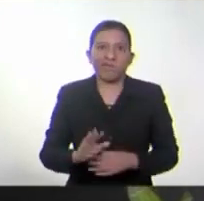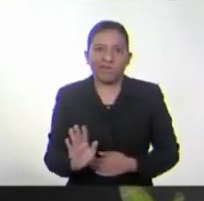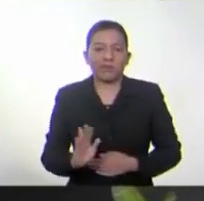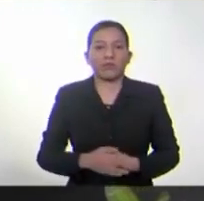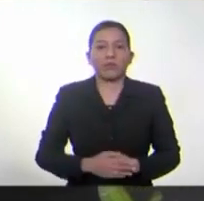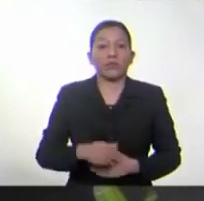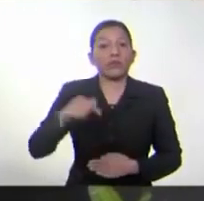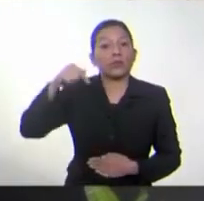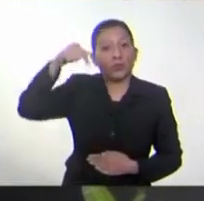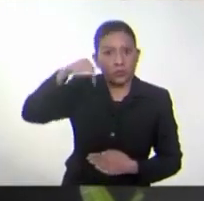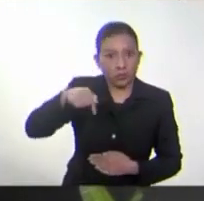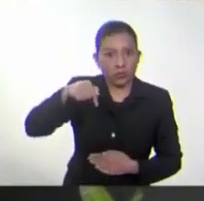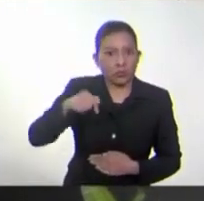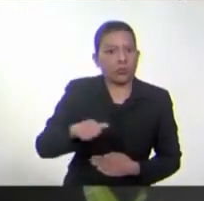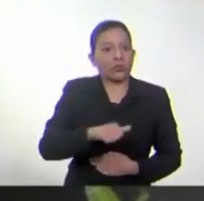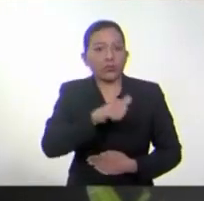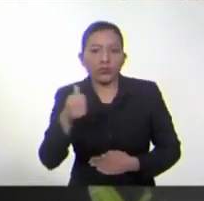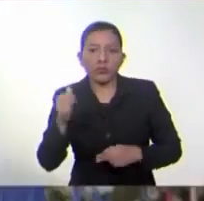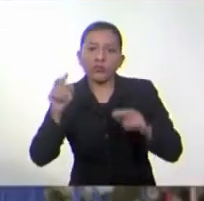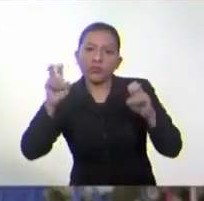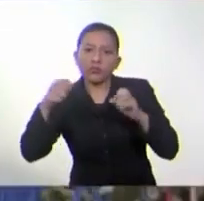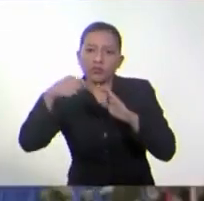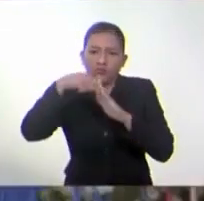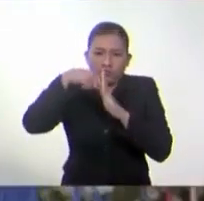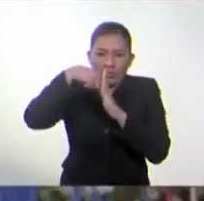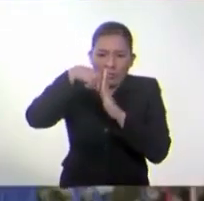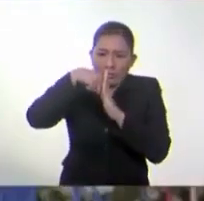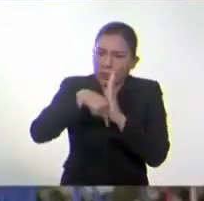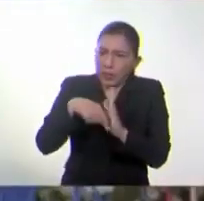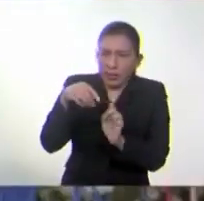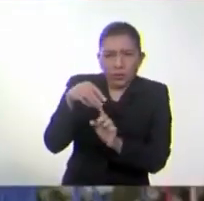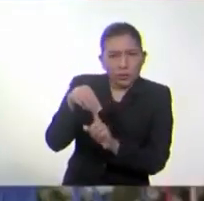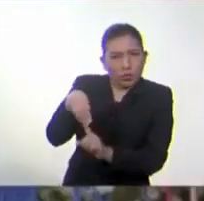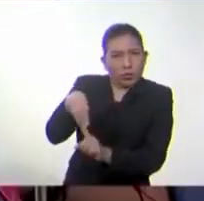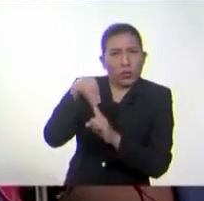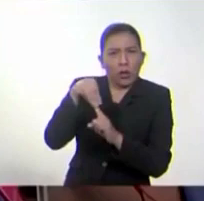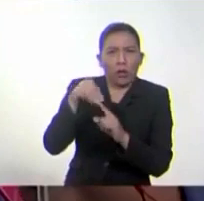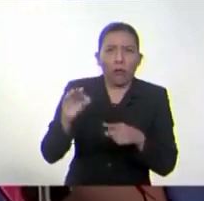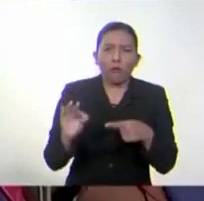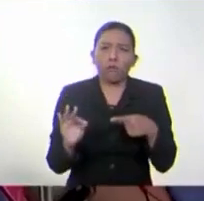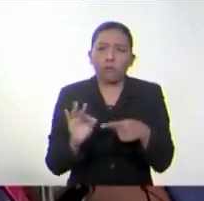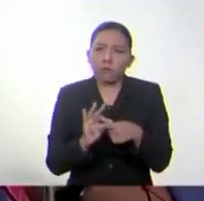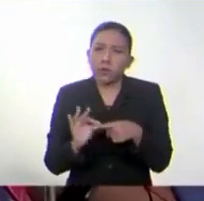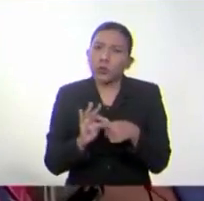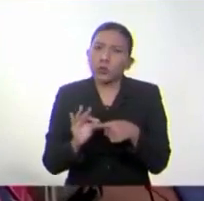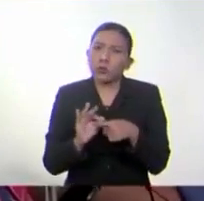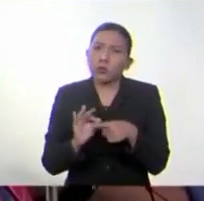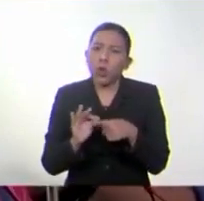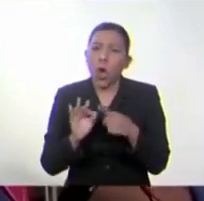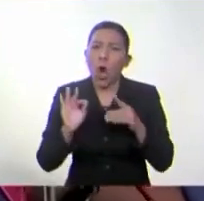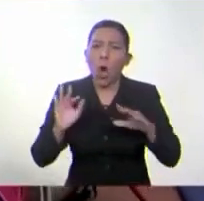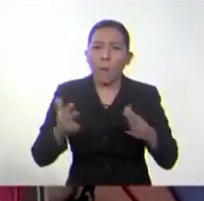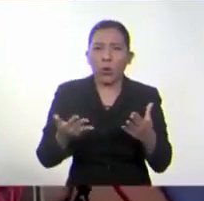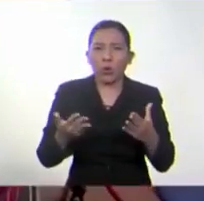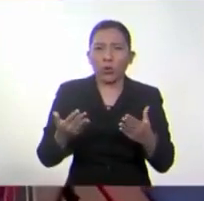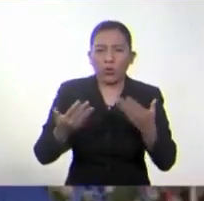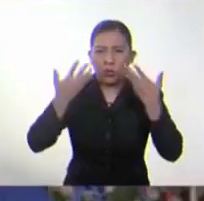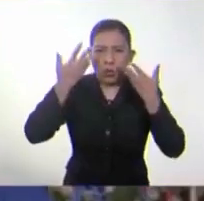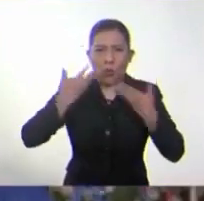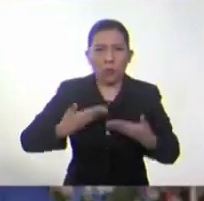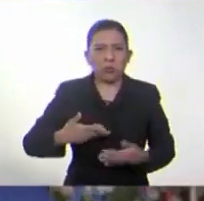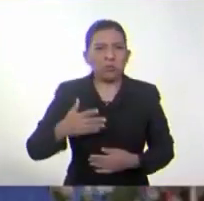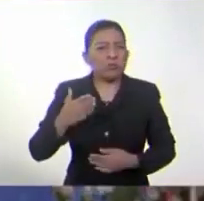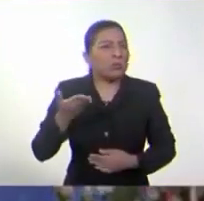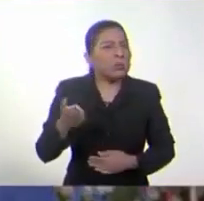exclusivamente a algunos órganos que están específicamente funcionando para poder expulsar estas sustancias de